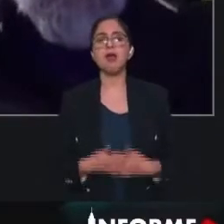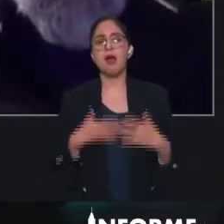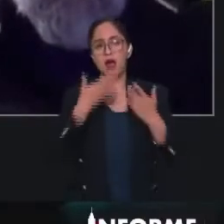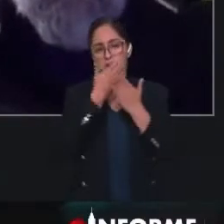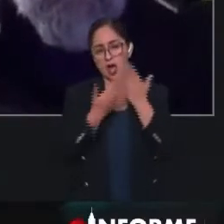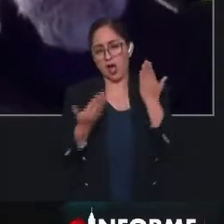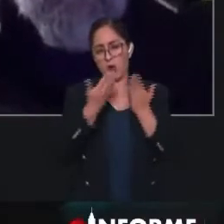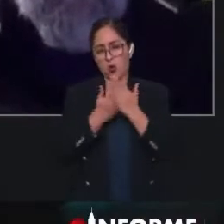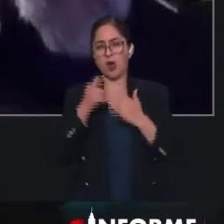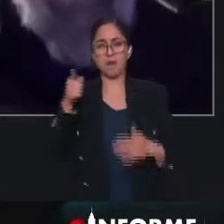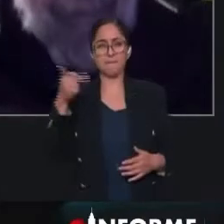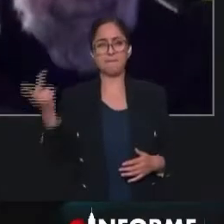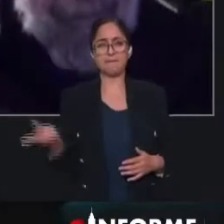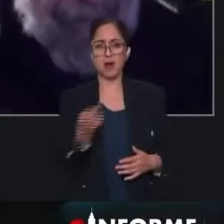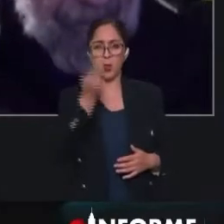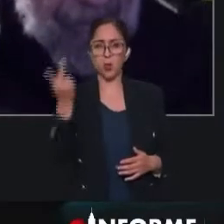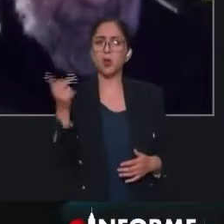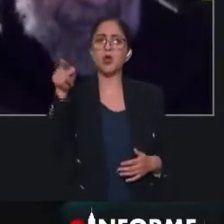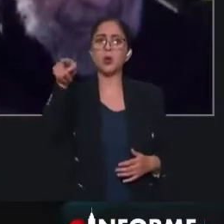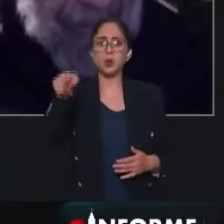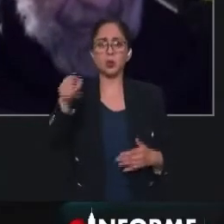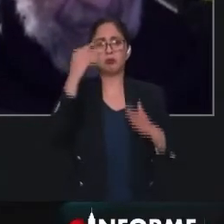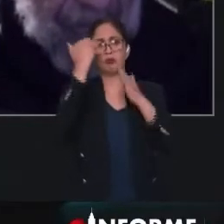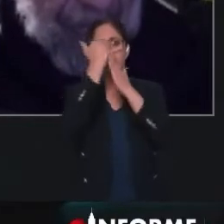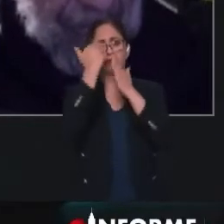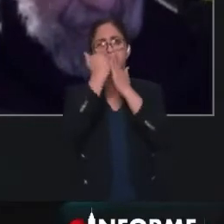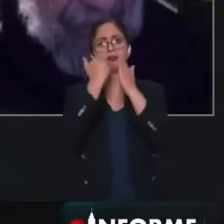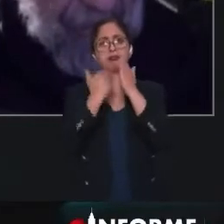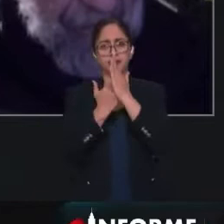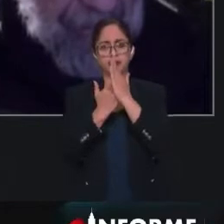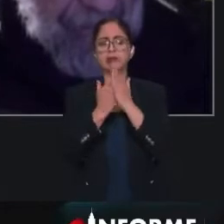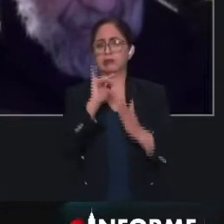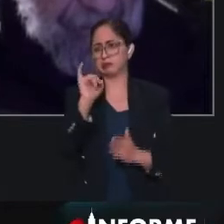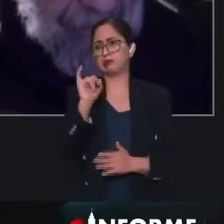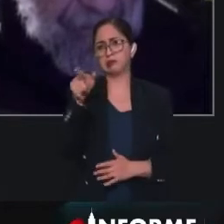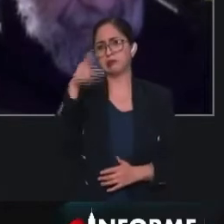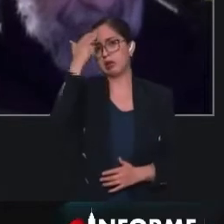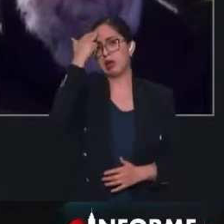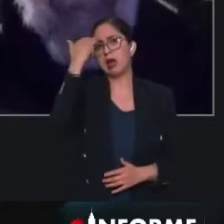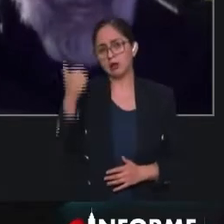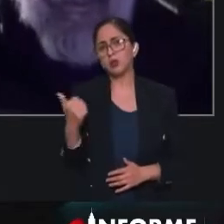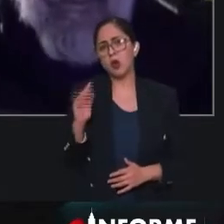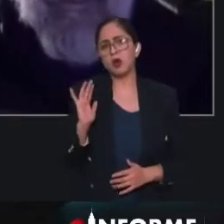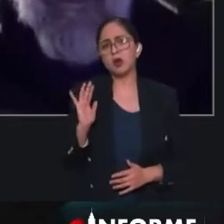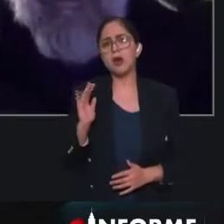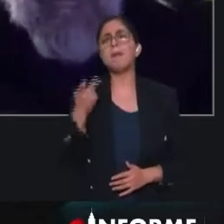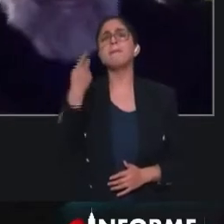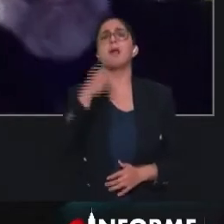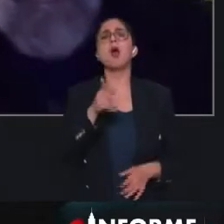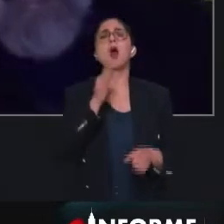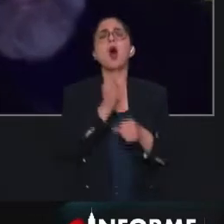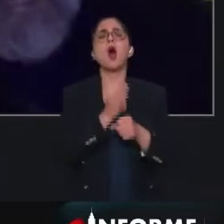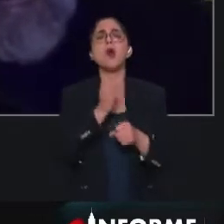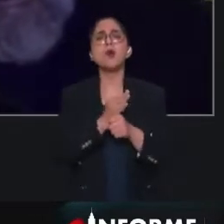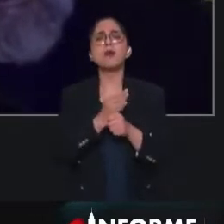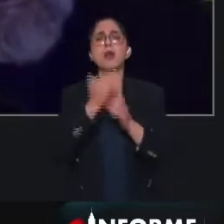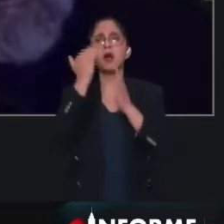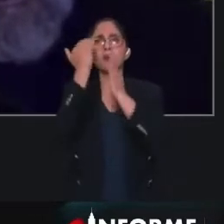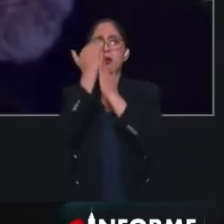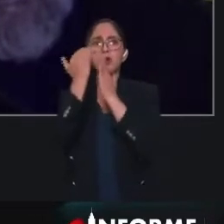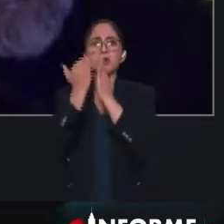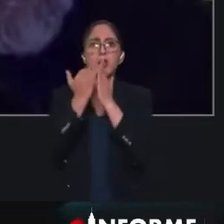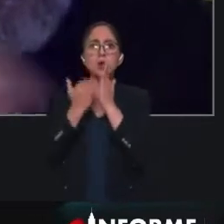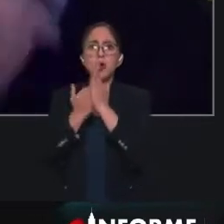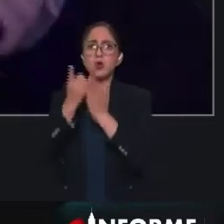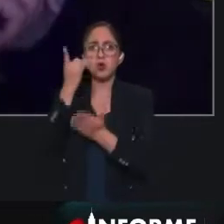reformas que pones sobre la mesa, que sin duda son necesarias, pasan por una serie de procesos que no solo